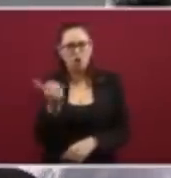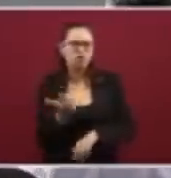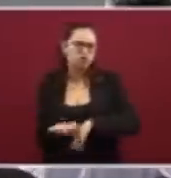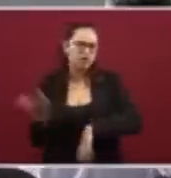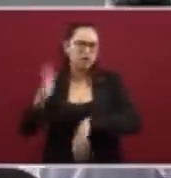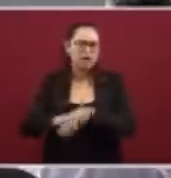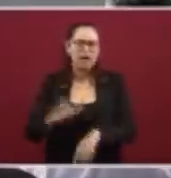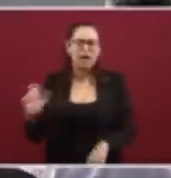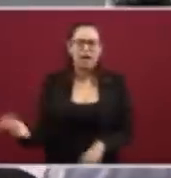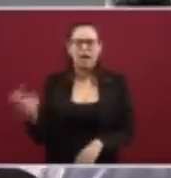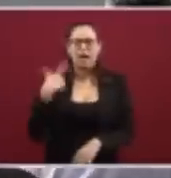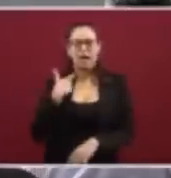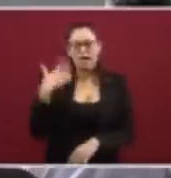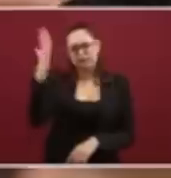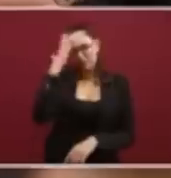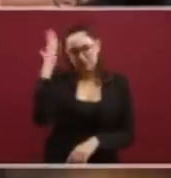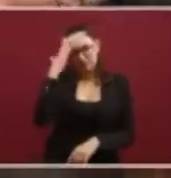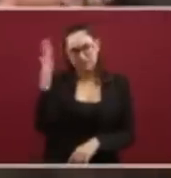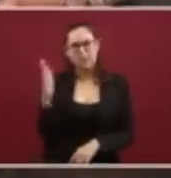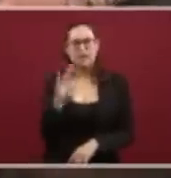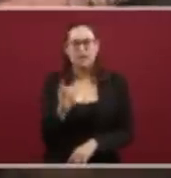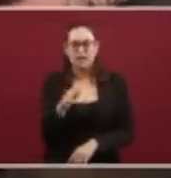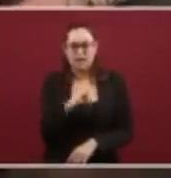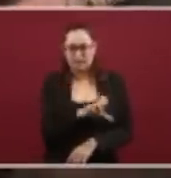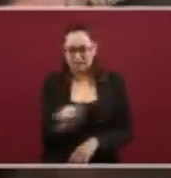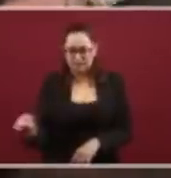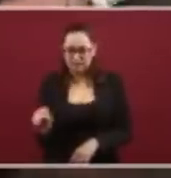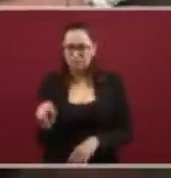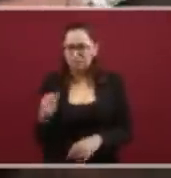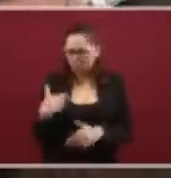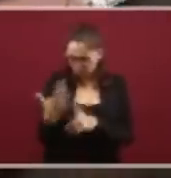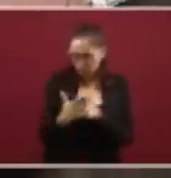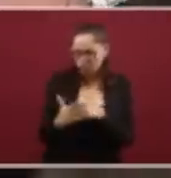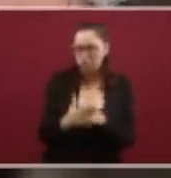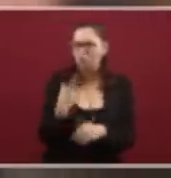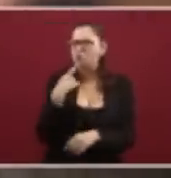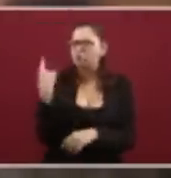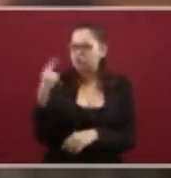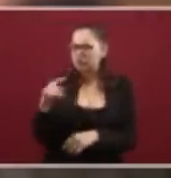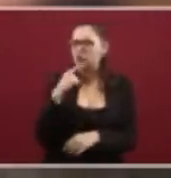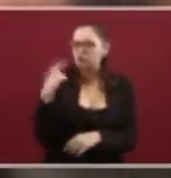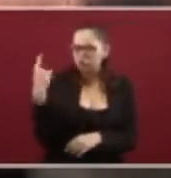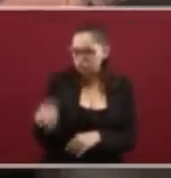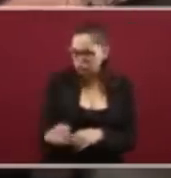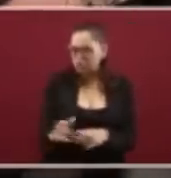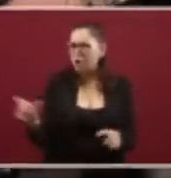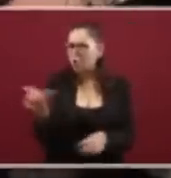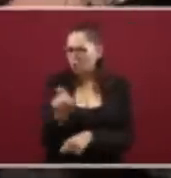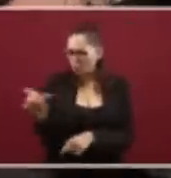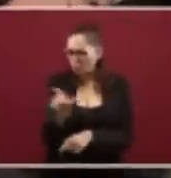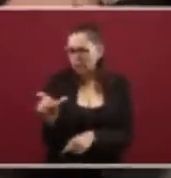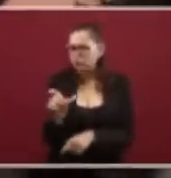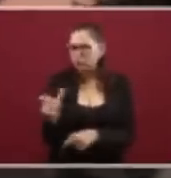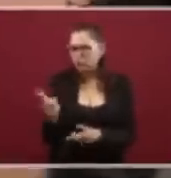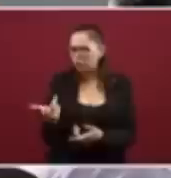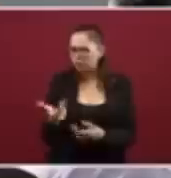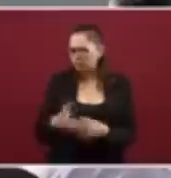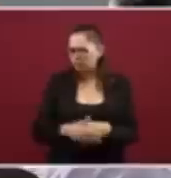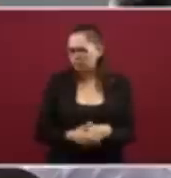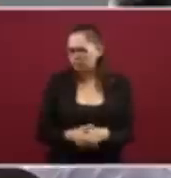ex titular del imms a quienes más vamos a ver también ya haciendo aplicándole la justicia